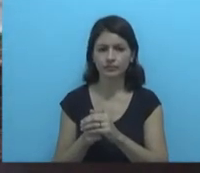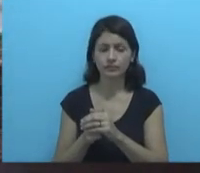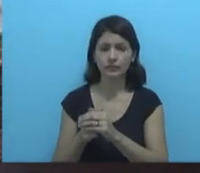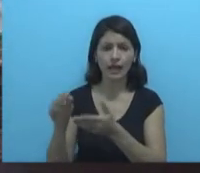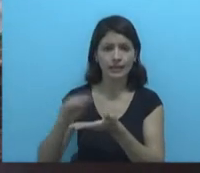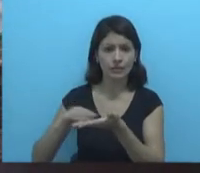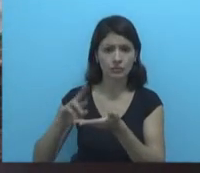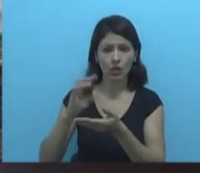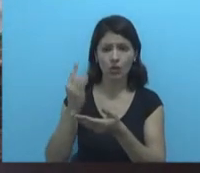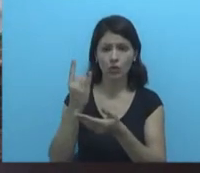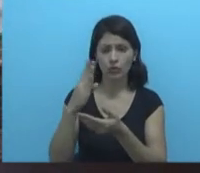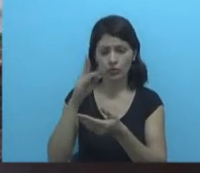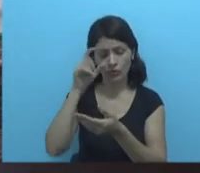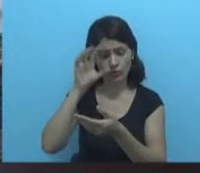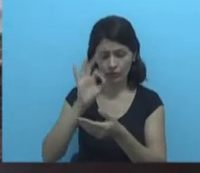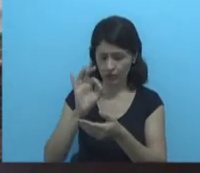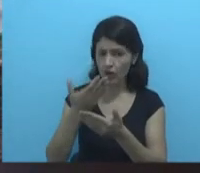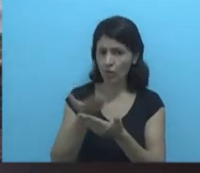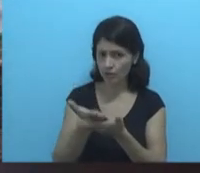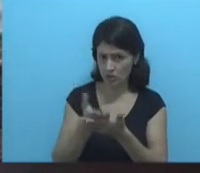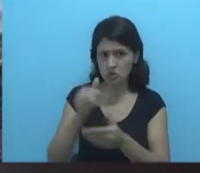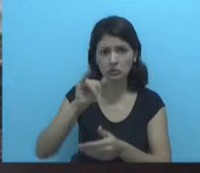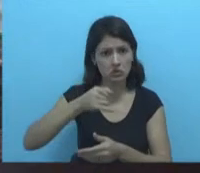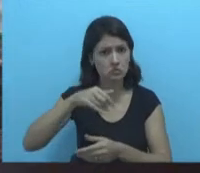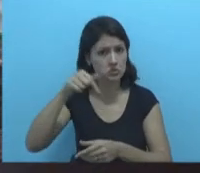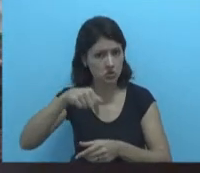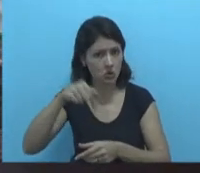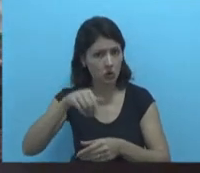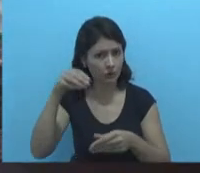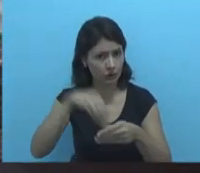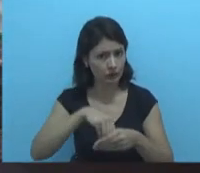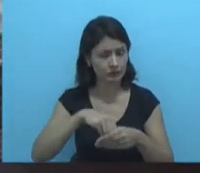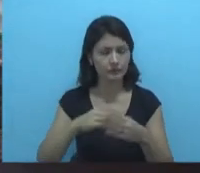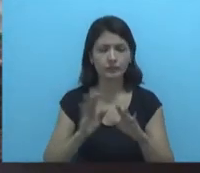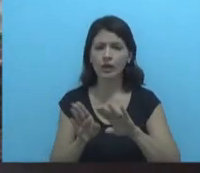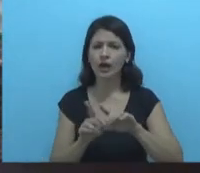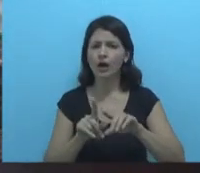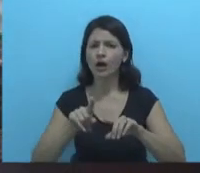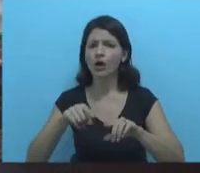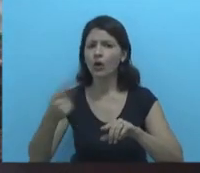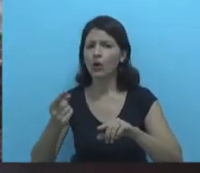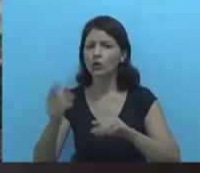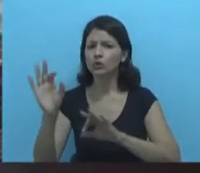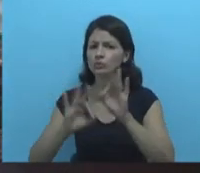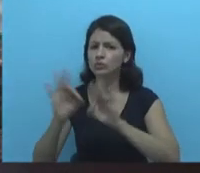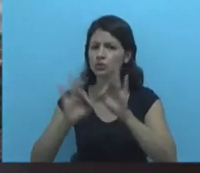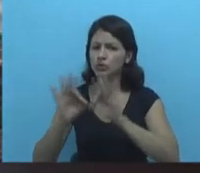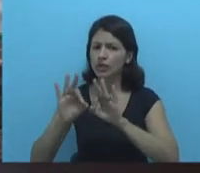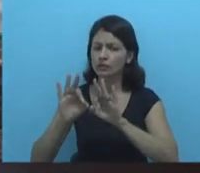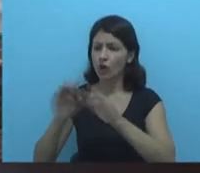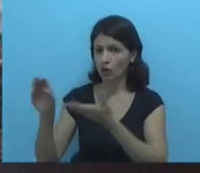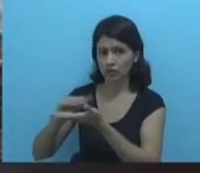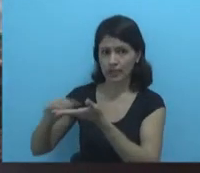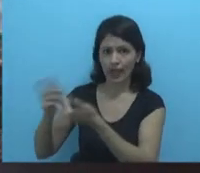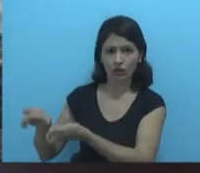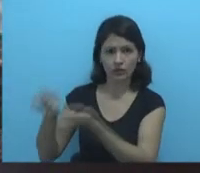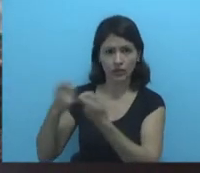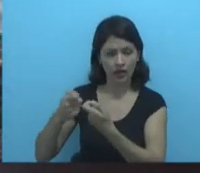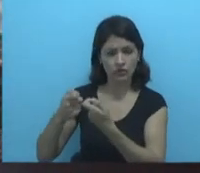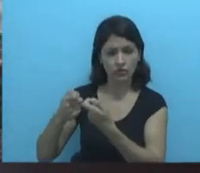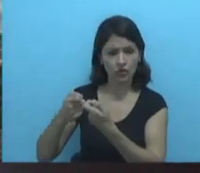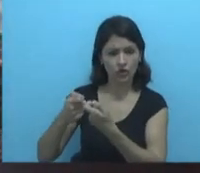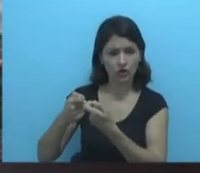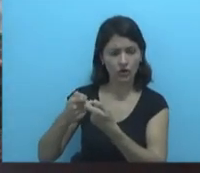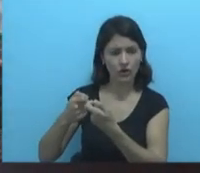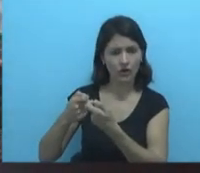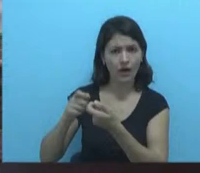diputado Rubén y fue acordado tratarlo sobre tabla en la labor parlamentaria. Y el otro proyecto venido en revisión es el que